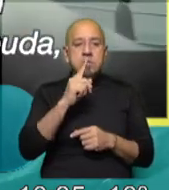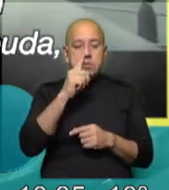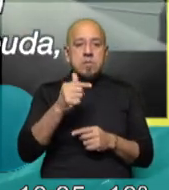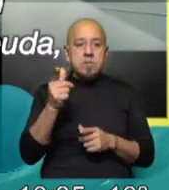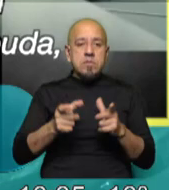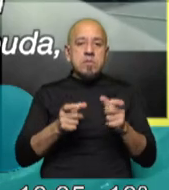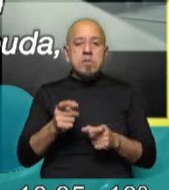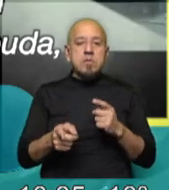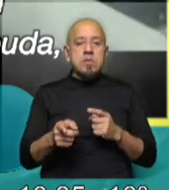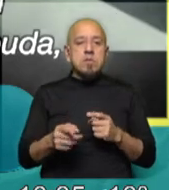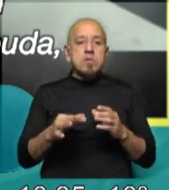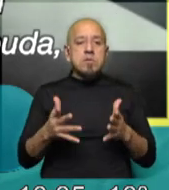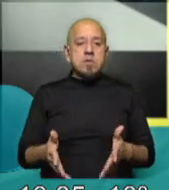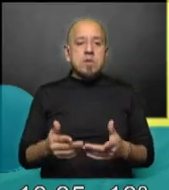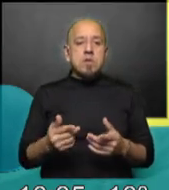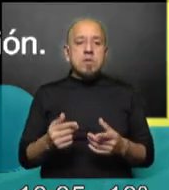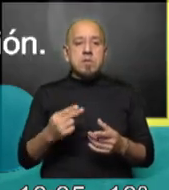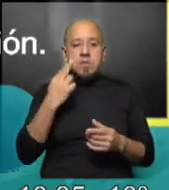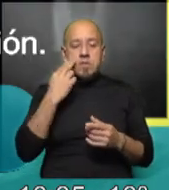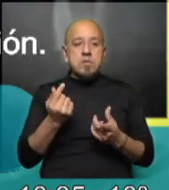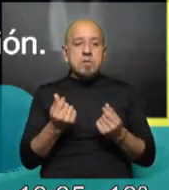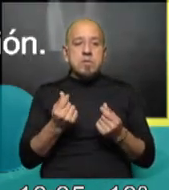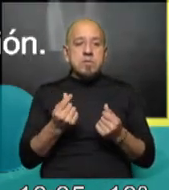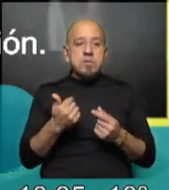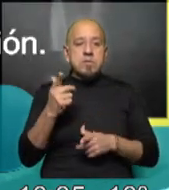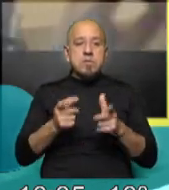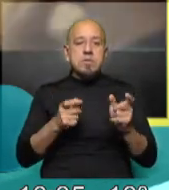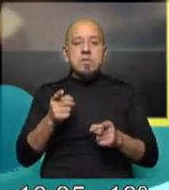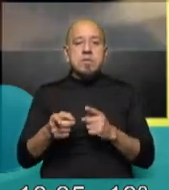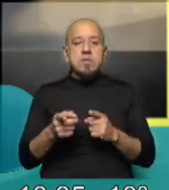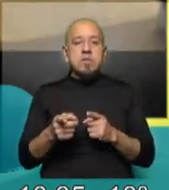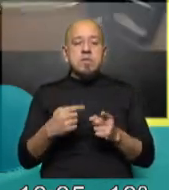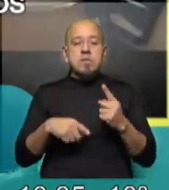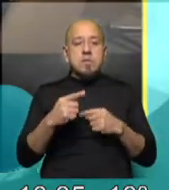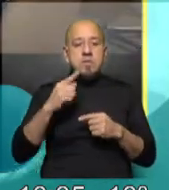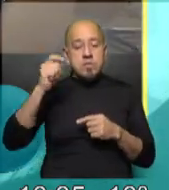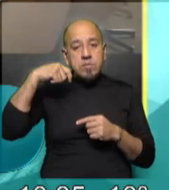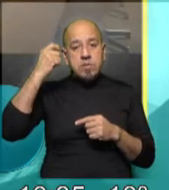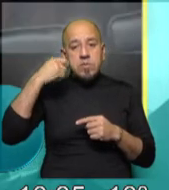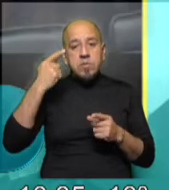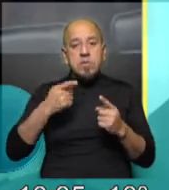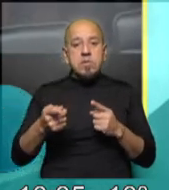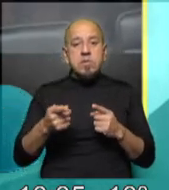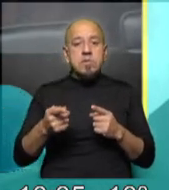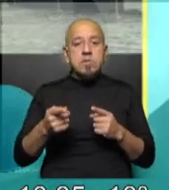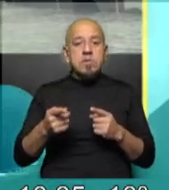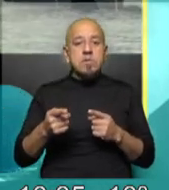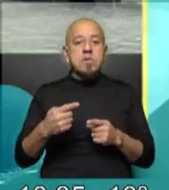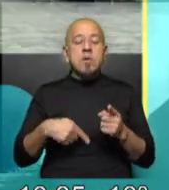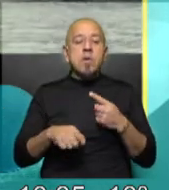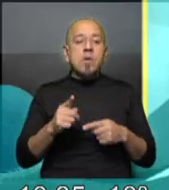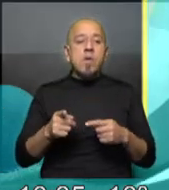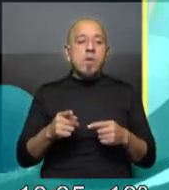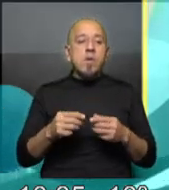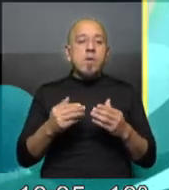no importa. Acá el problema es la plata, no la gente. La gente se arreglará. Es una muy buena película, y Costagabras, más allá de que se parece